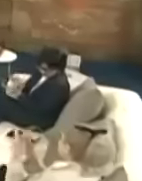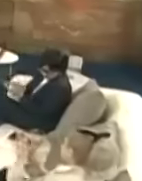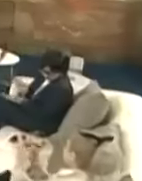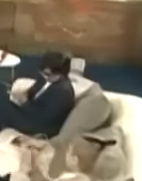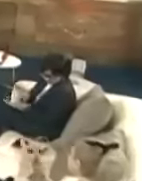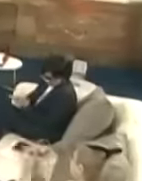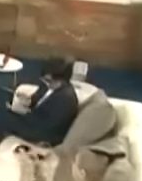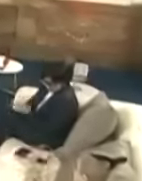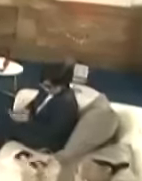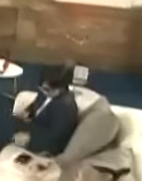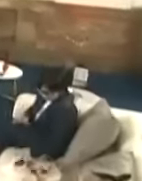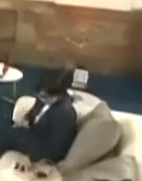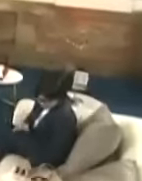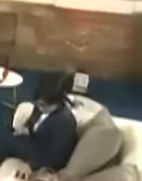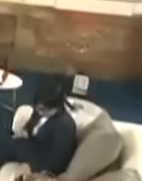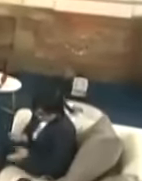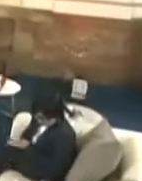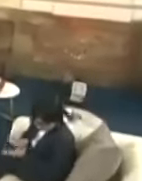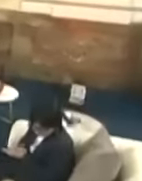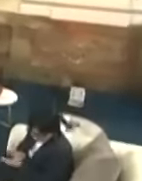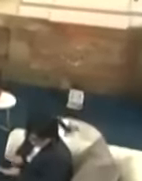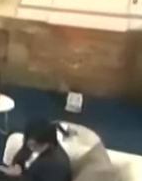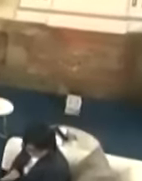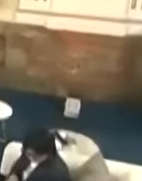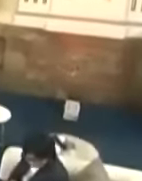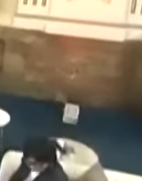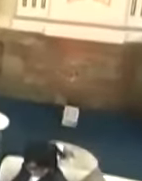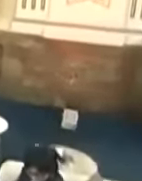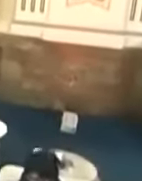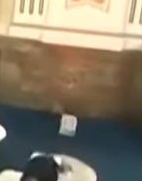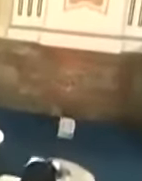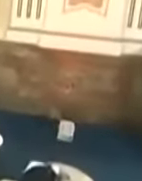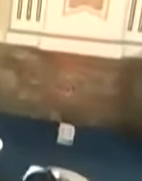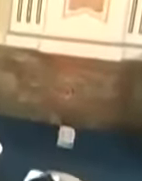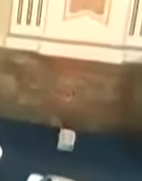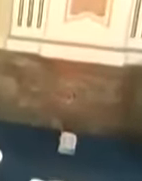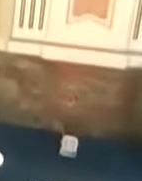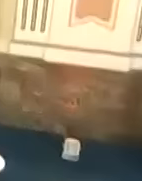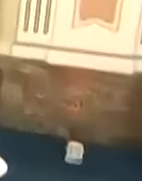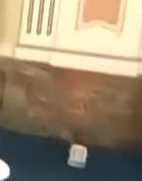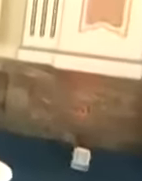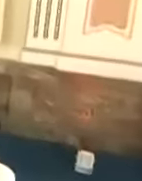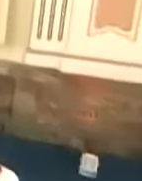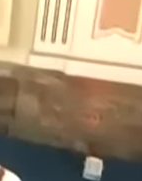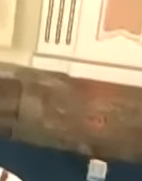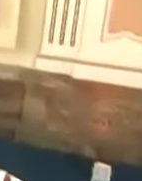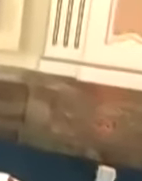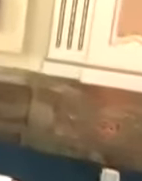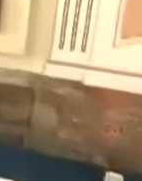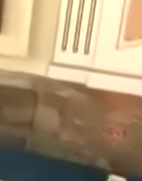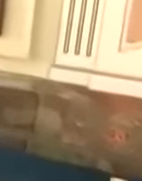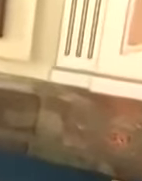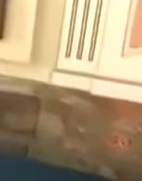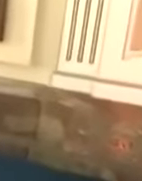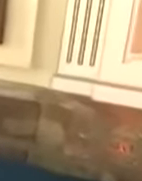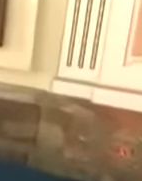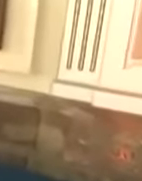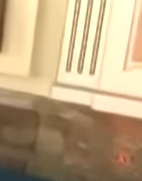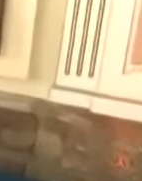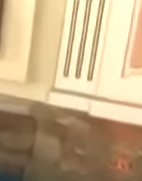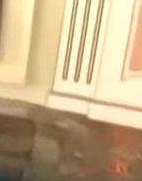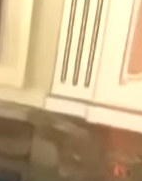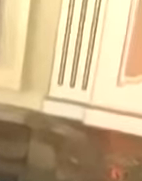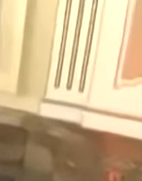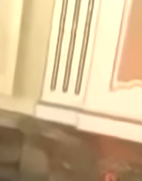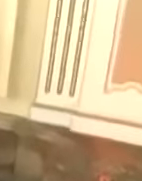Gracias. Felicitaciones. Muchas gracias. Señoras y señores, por su amable atención, muchas gracias y muy buenas